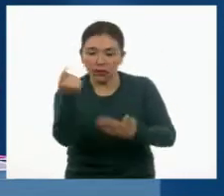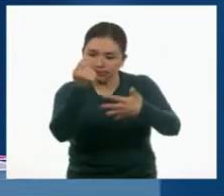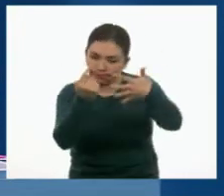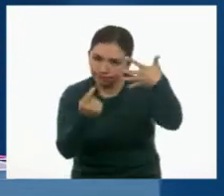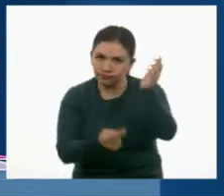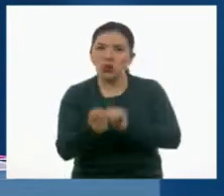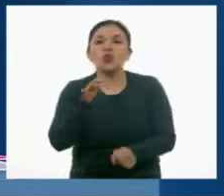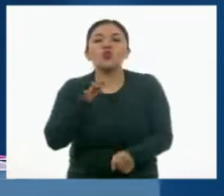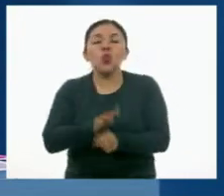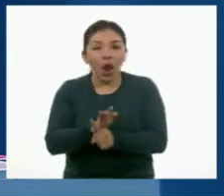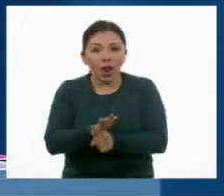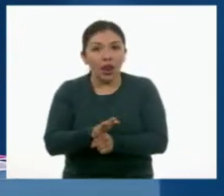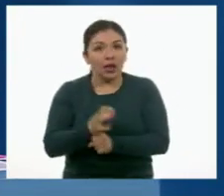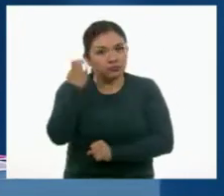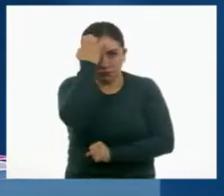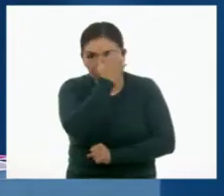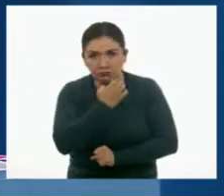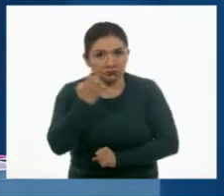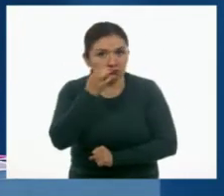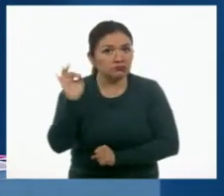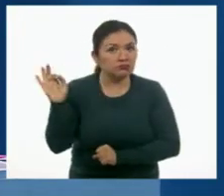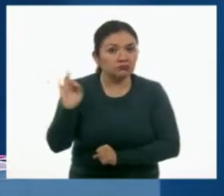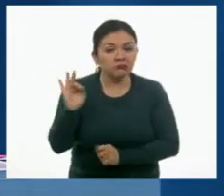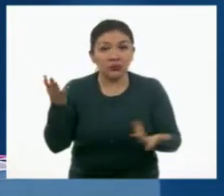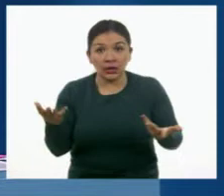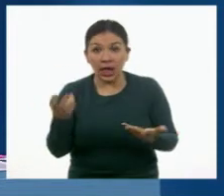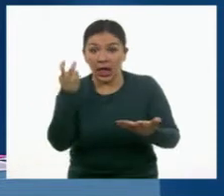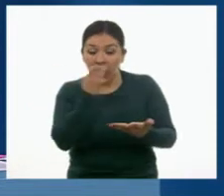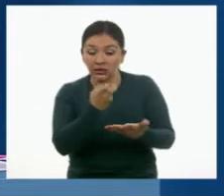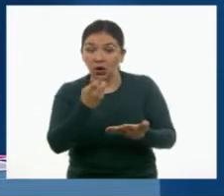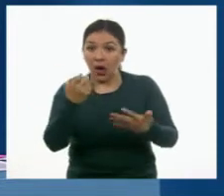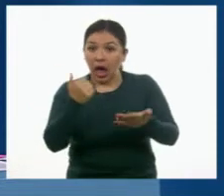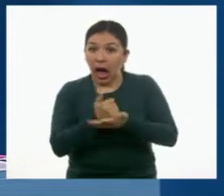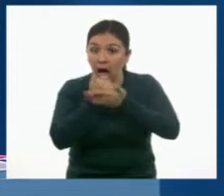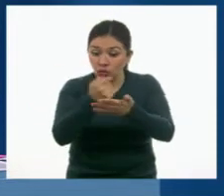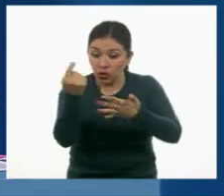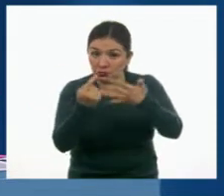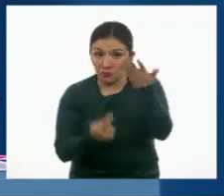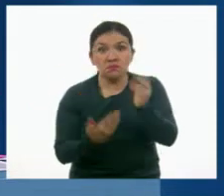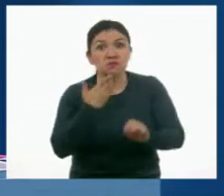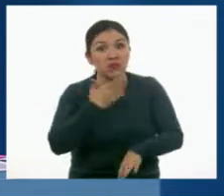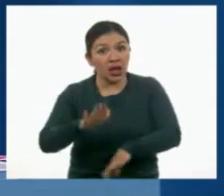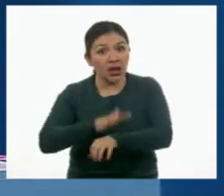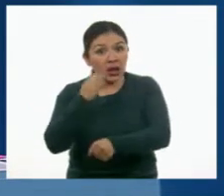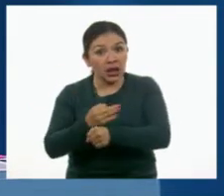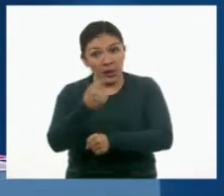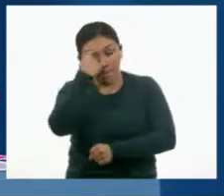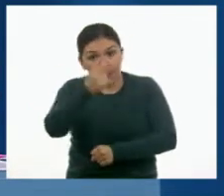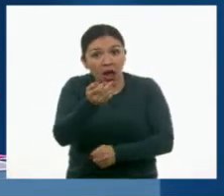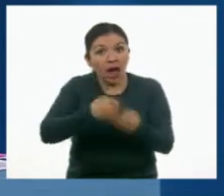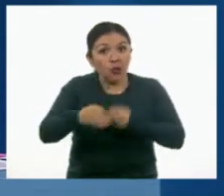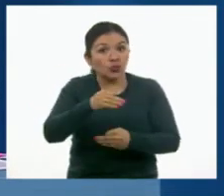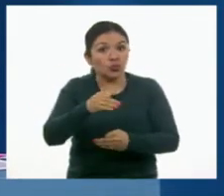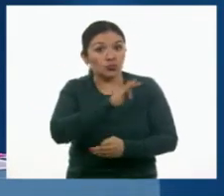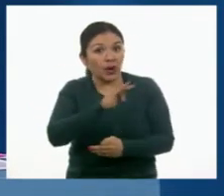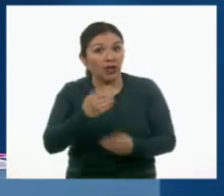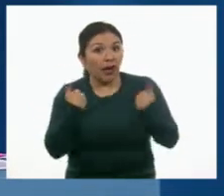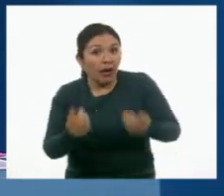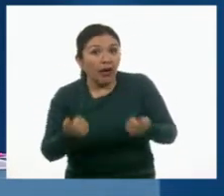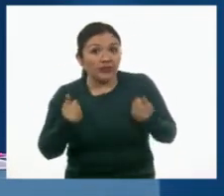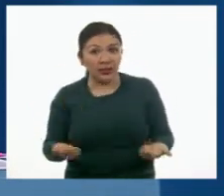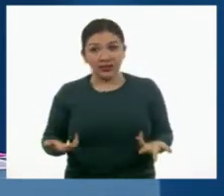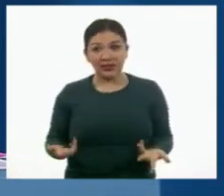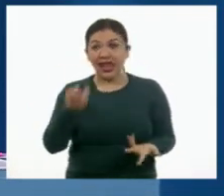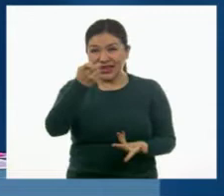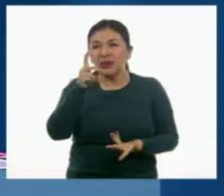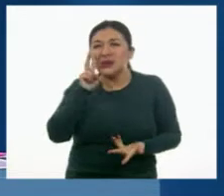y también verificar que precisamente estos recursos sean suficientes para todos. Entonces, aquí, bueno,